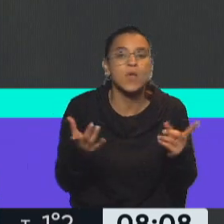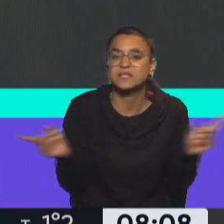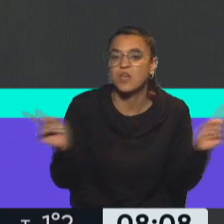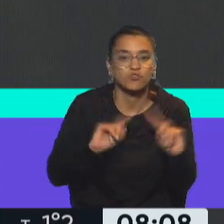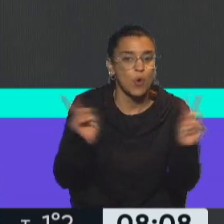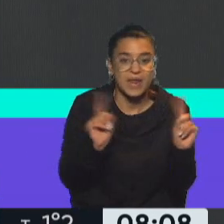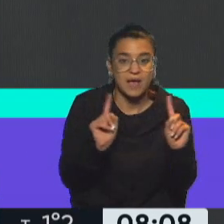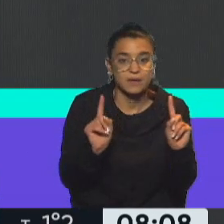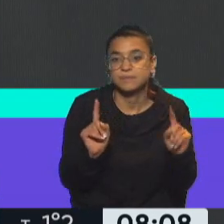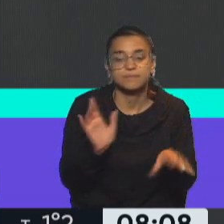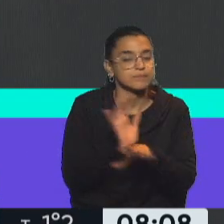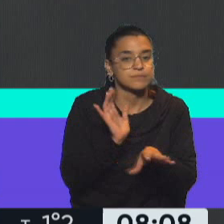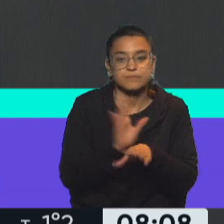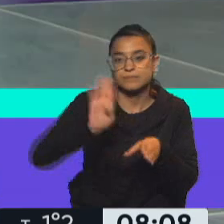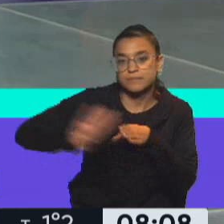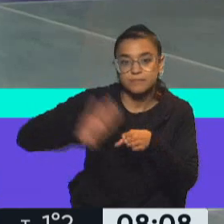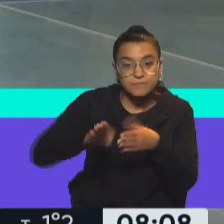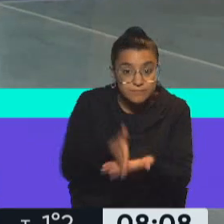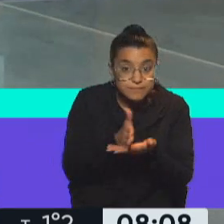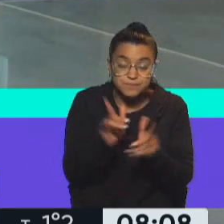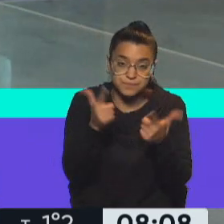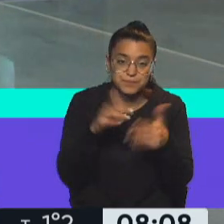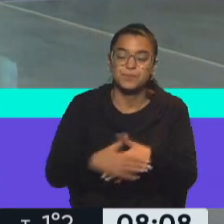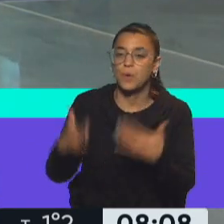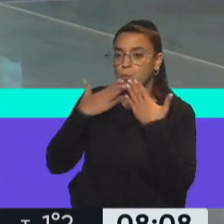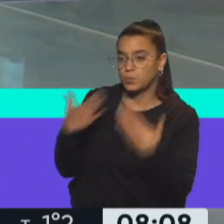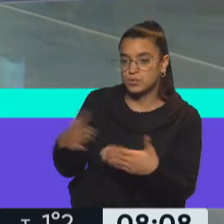que no era tal y que no había deuda exigible. Néstor, muchísimas gracias. De nada.